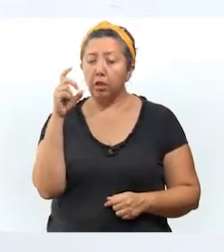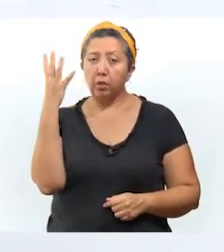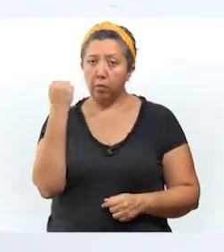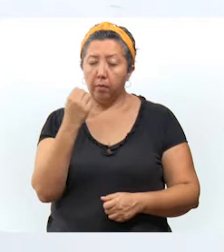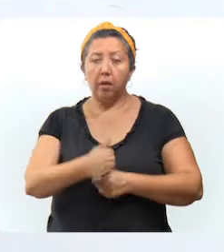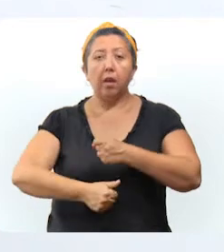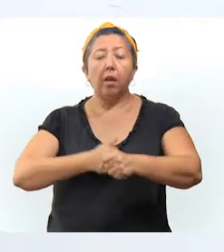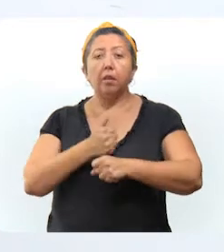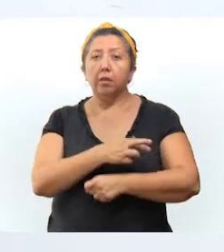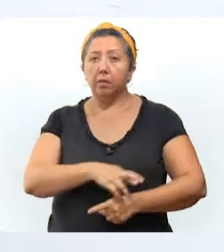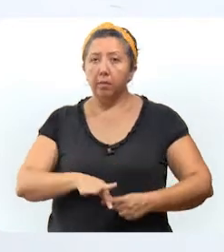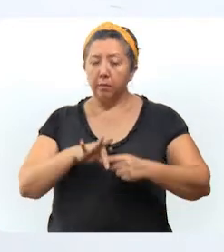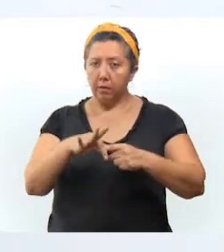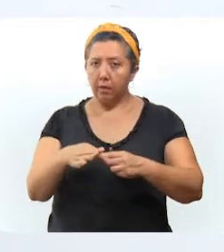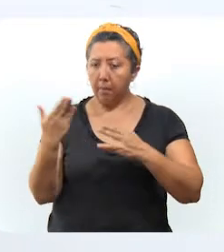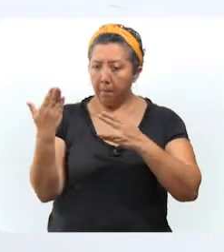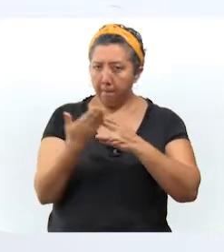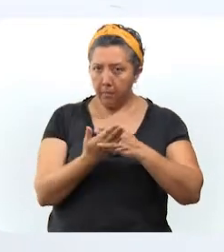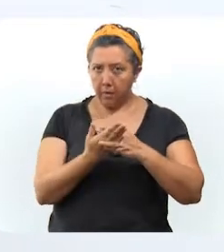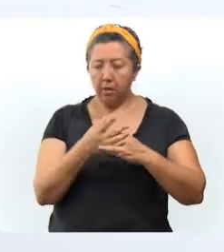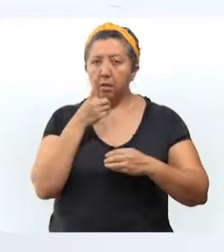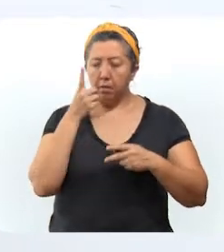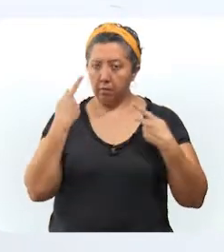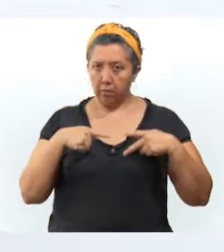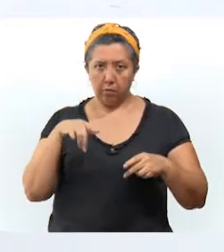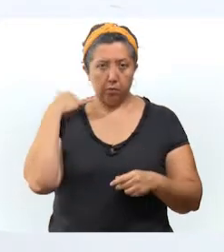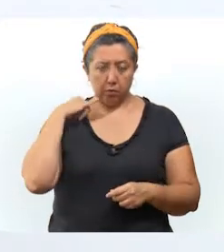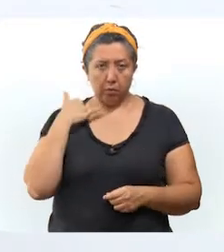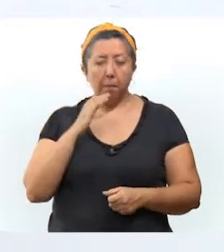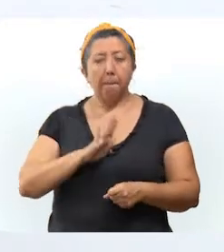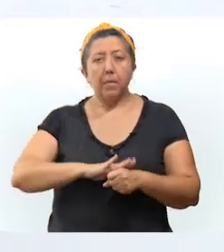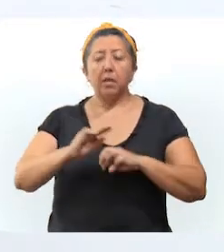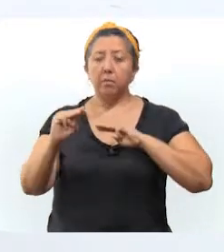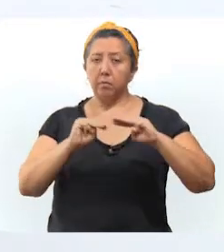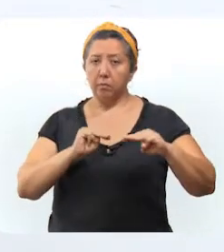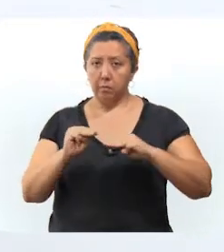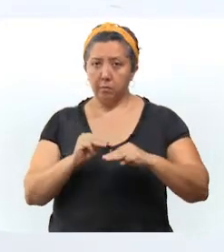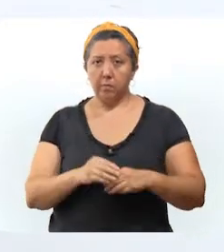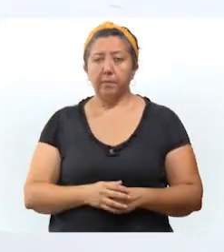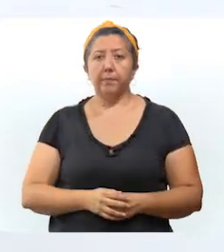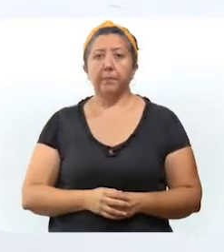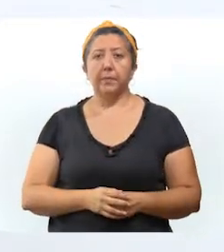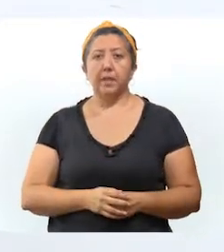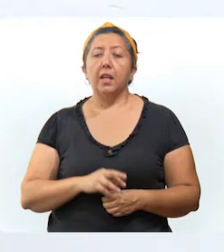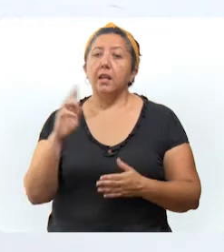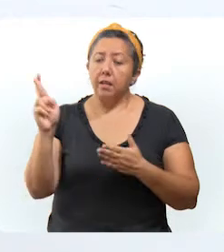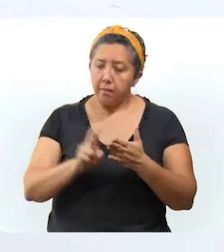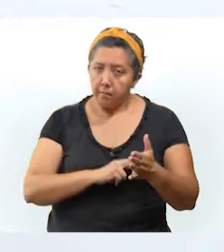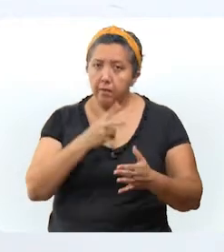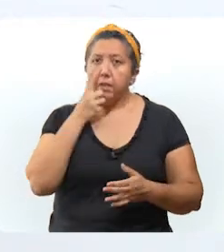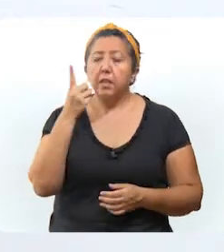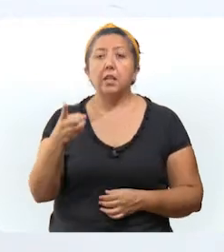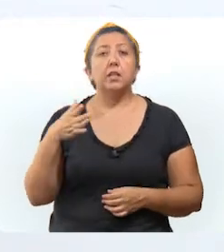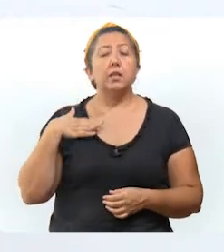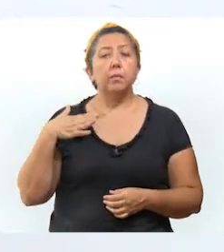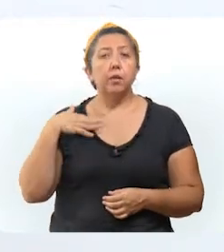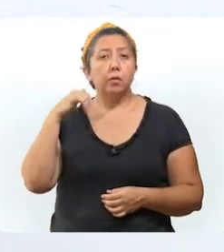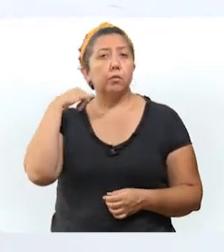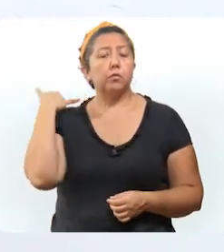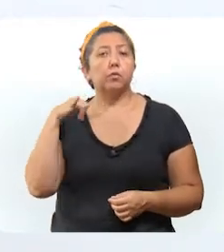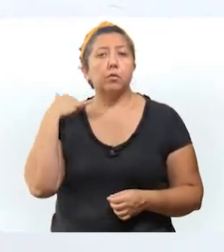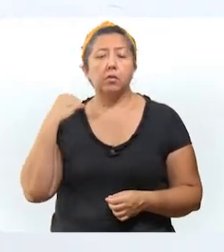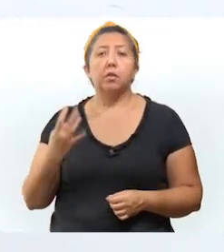años, que representan la mitad de la población en Yucatán, son los que tienen mayor movilidad. Se reitera el llamado a las yucatecas y